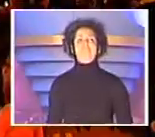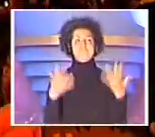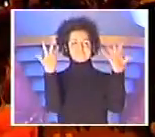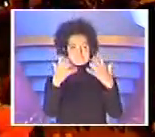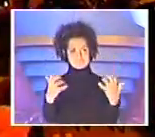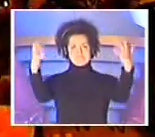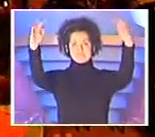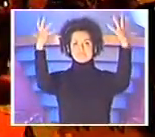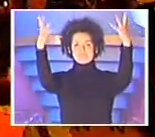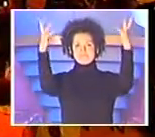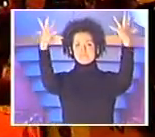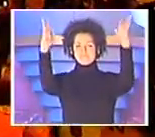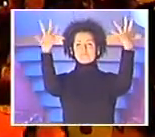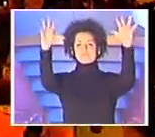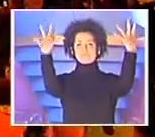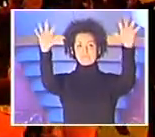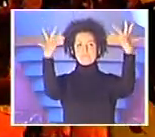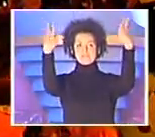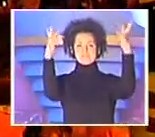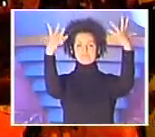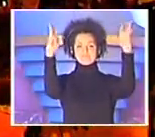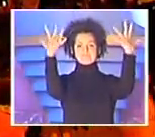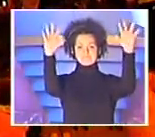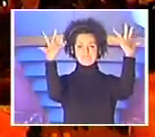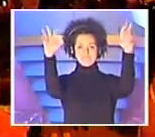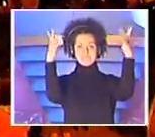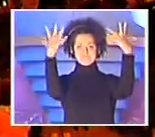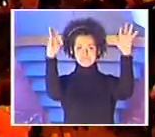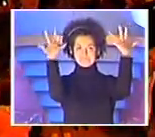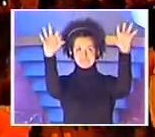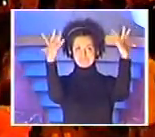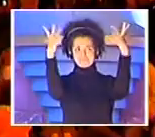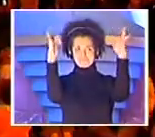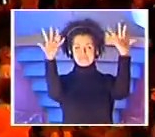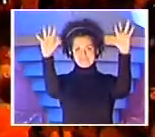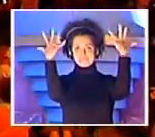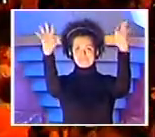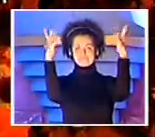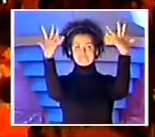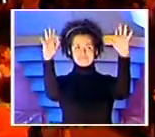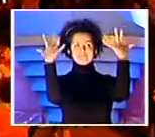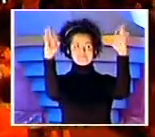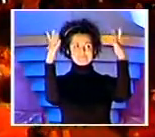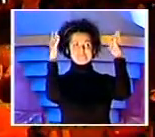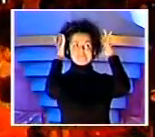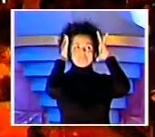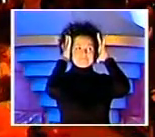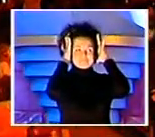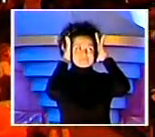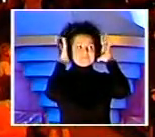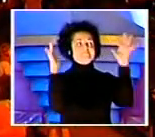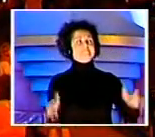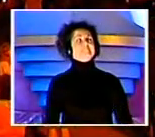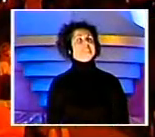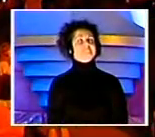Están estas auténticas guerreras que han venido a buscar justicia al carnaval de Las Palmas de Gran Canaria, es lo que han dicho en su tema de presentación, y son, Víctor,